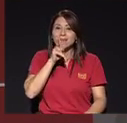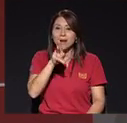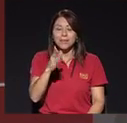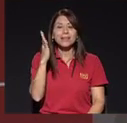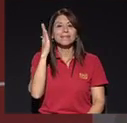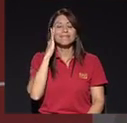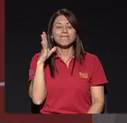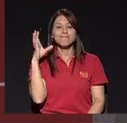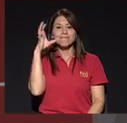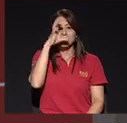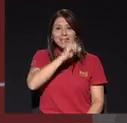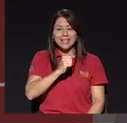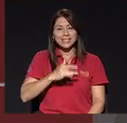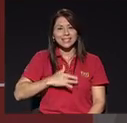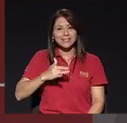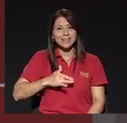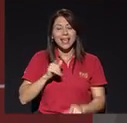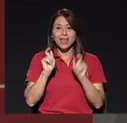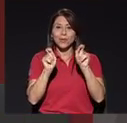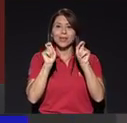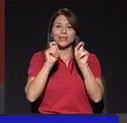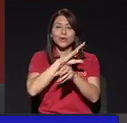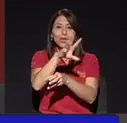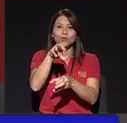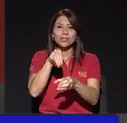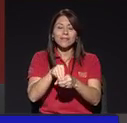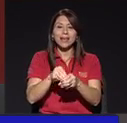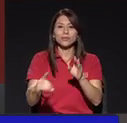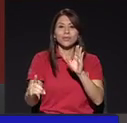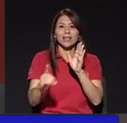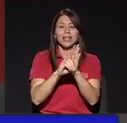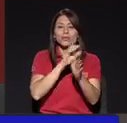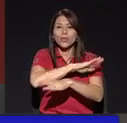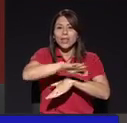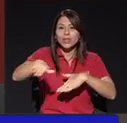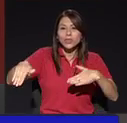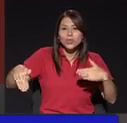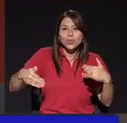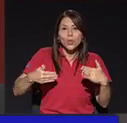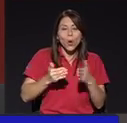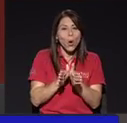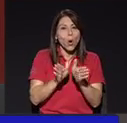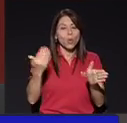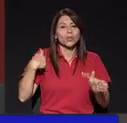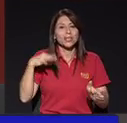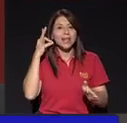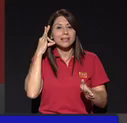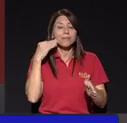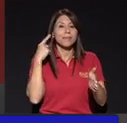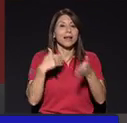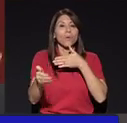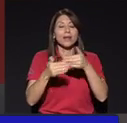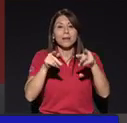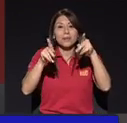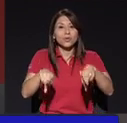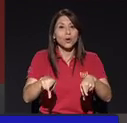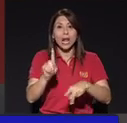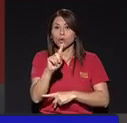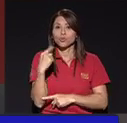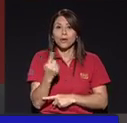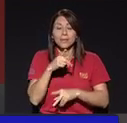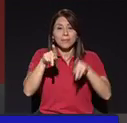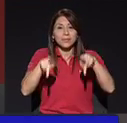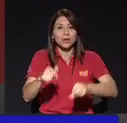se sensibilice. La educación inclusiva es un derecho de todos y todas. Y es un derecho para cualquier persona, no tiene que ser solo una persona